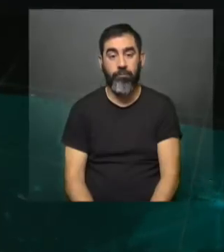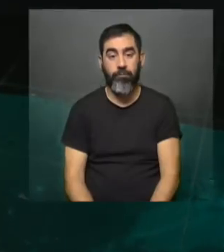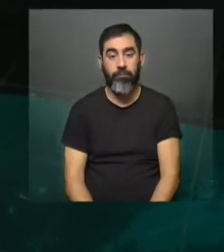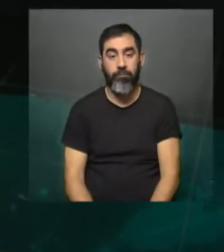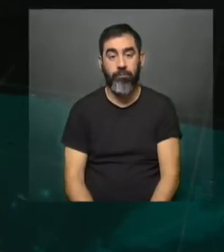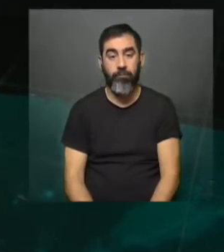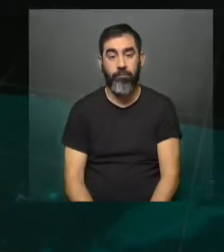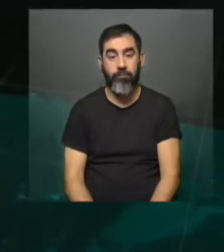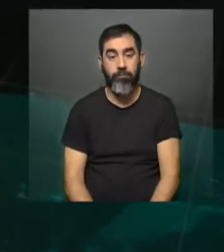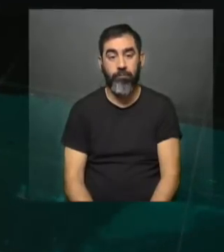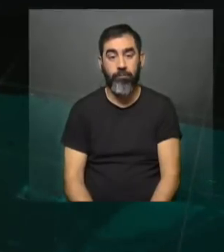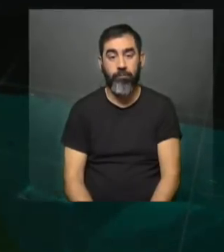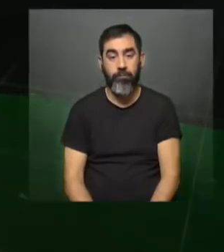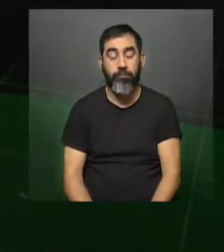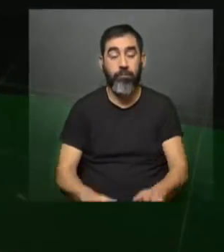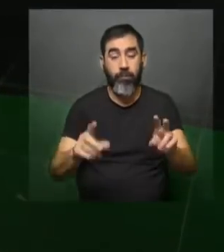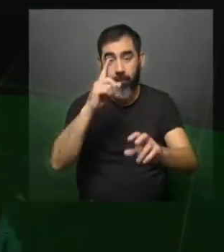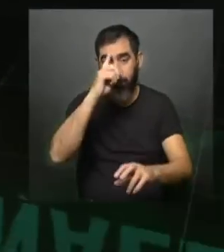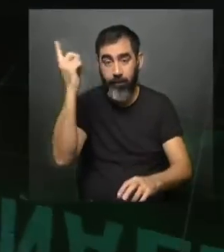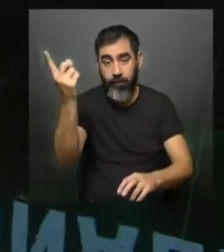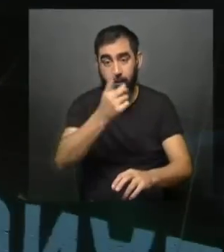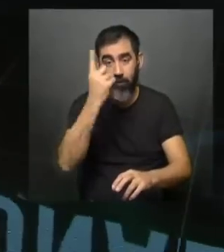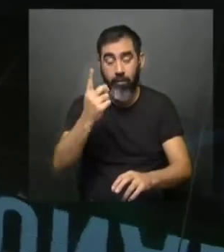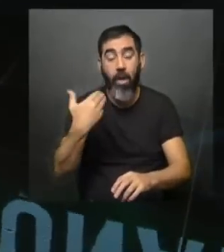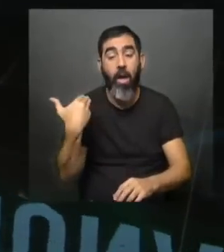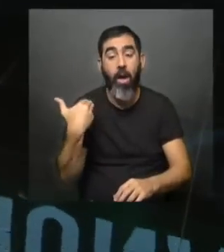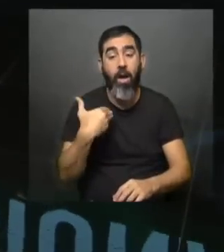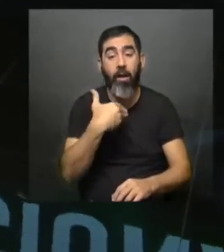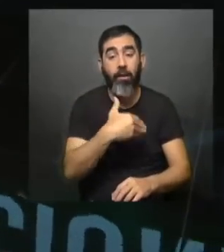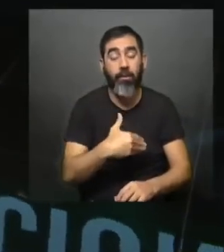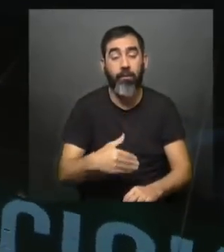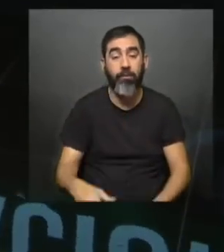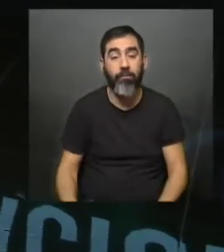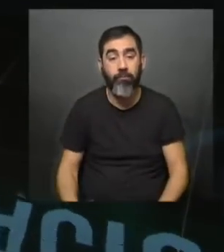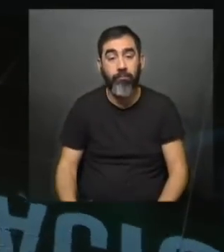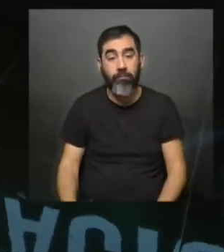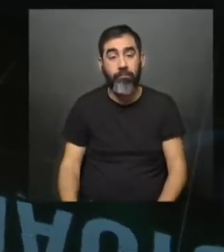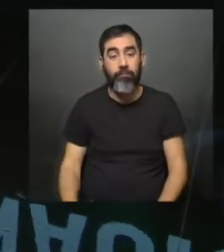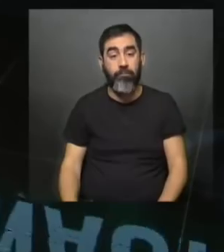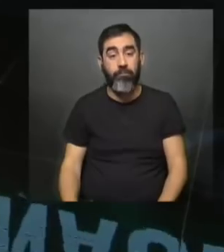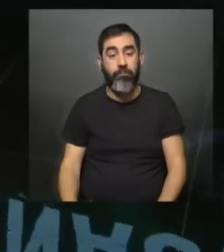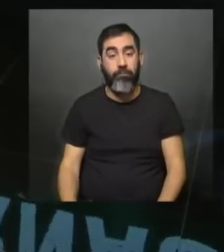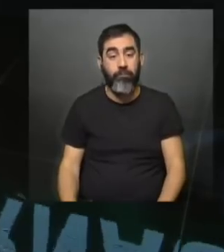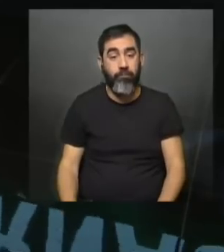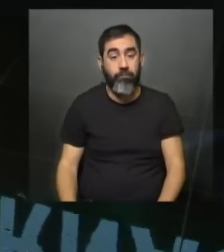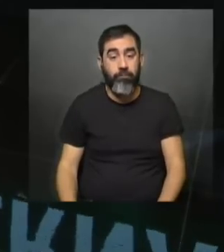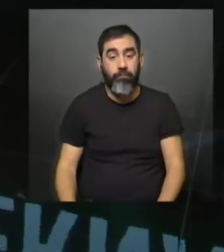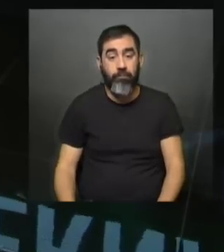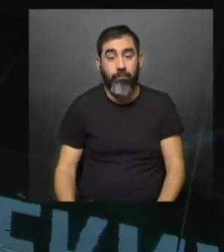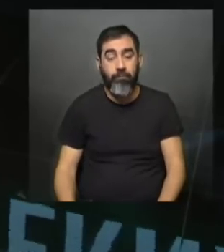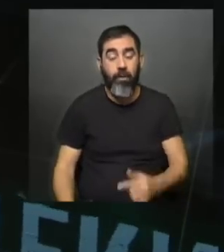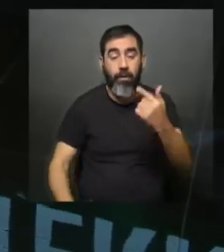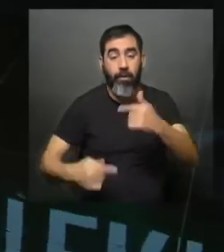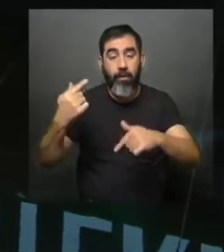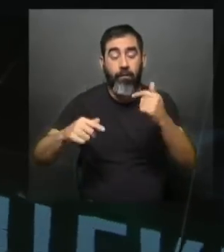Y de alguna manera seguimos en el ámbito internacional hablando de Argentina como fue la última la última pregunta que hizo Eduardo porque las